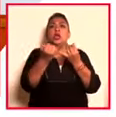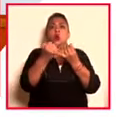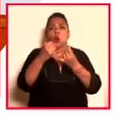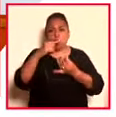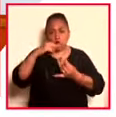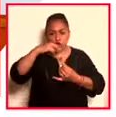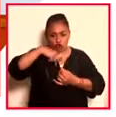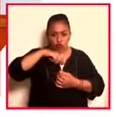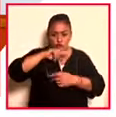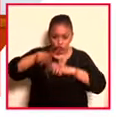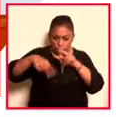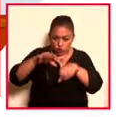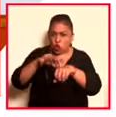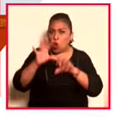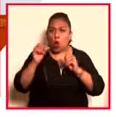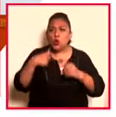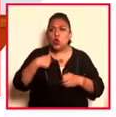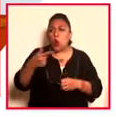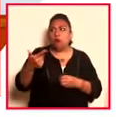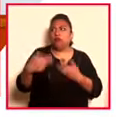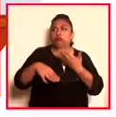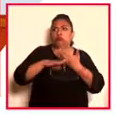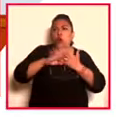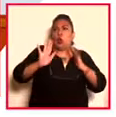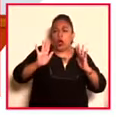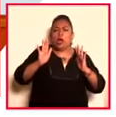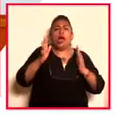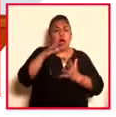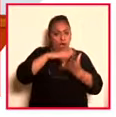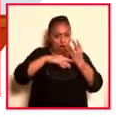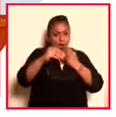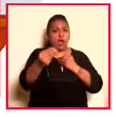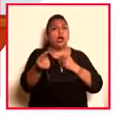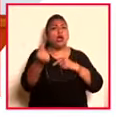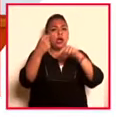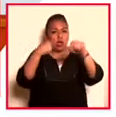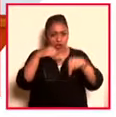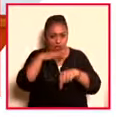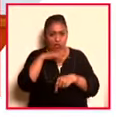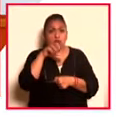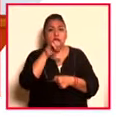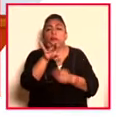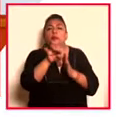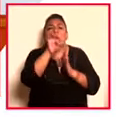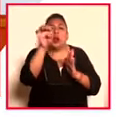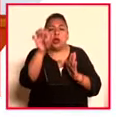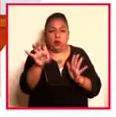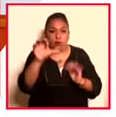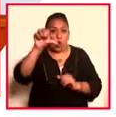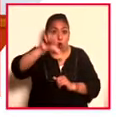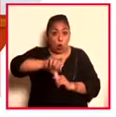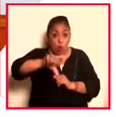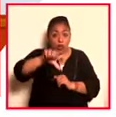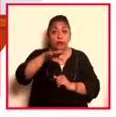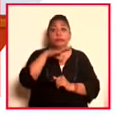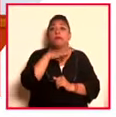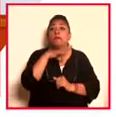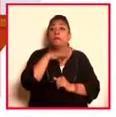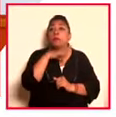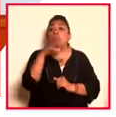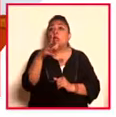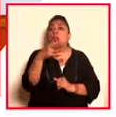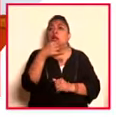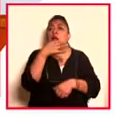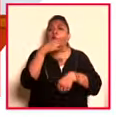o los que nos hemos visto afectados por ellas, también las entendemos. Un ejemplo, hoy hay una